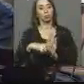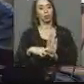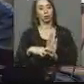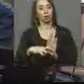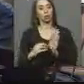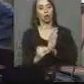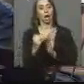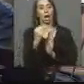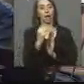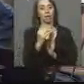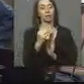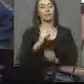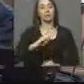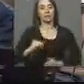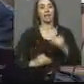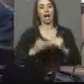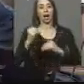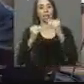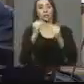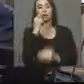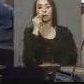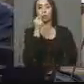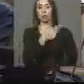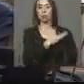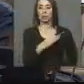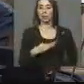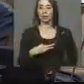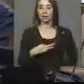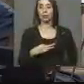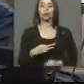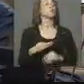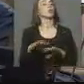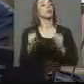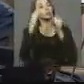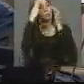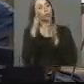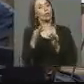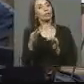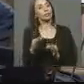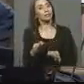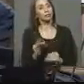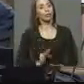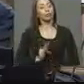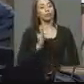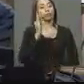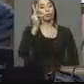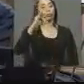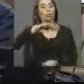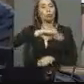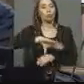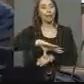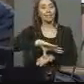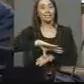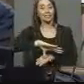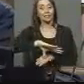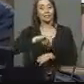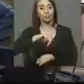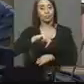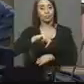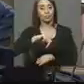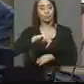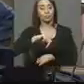un avance, y que sigamos avanzando, ministro, y construyendo medidas para que en el futuro en el país